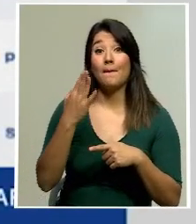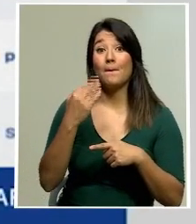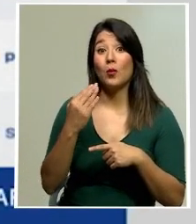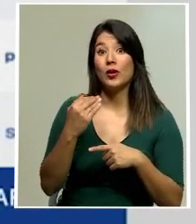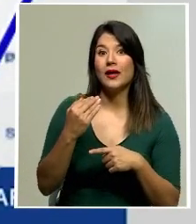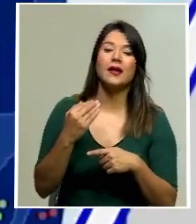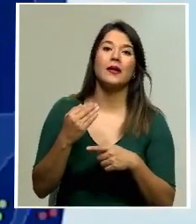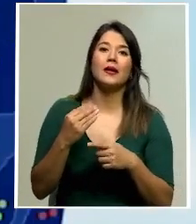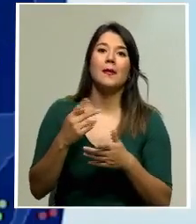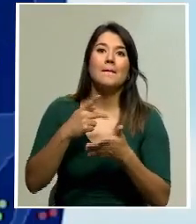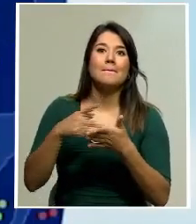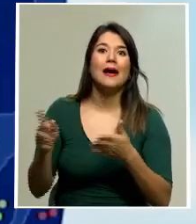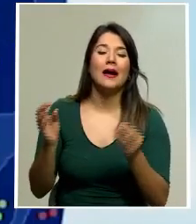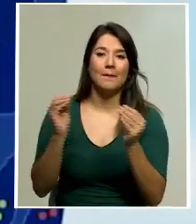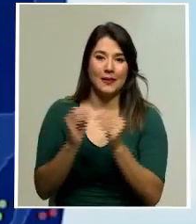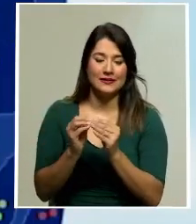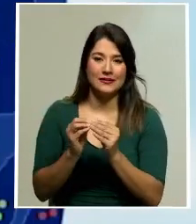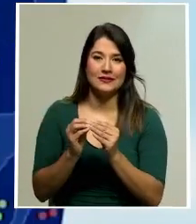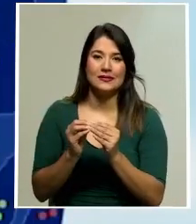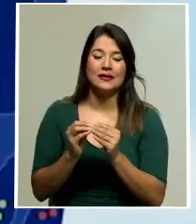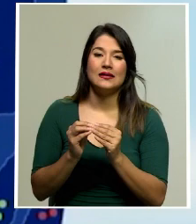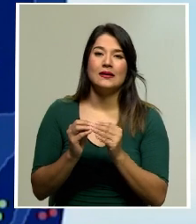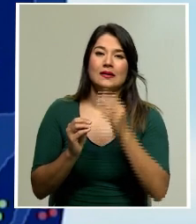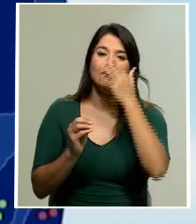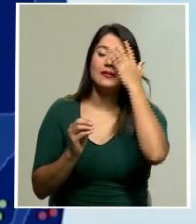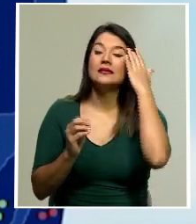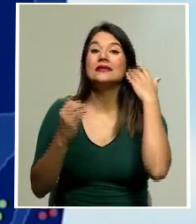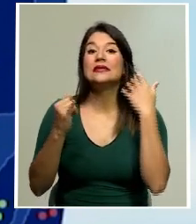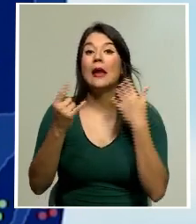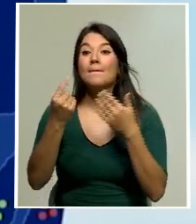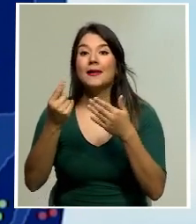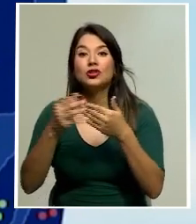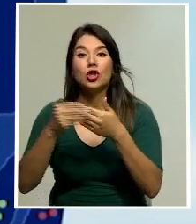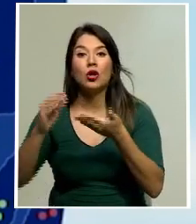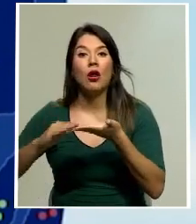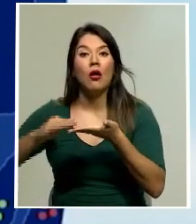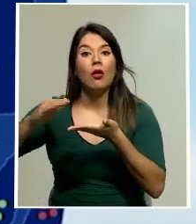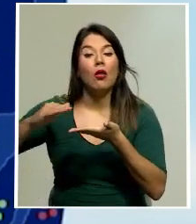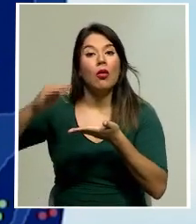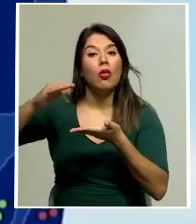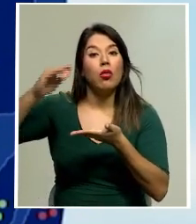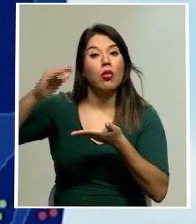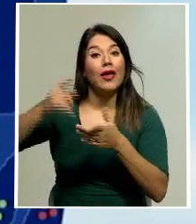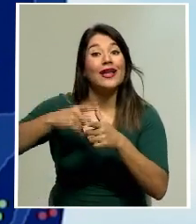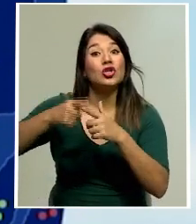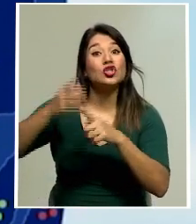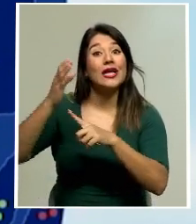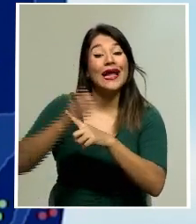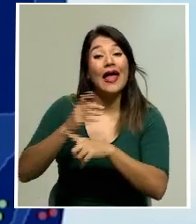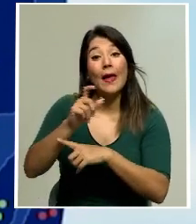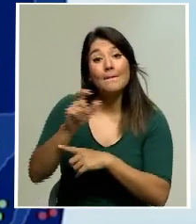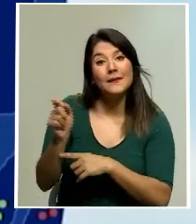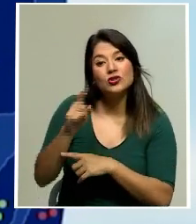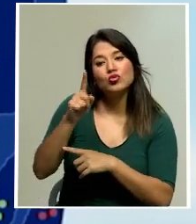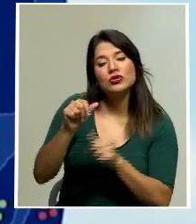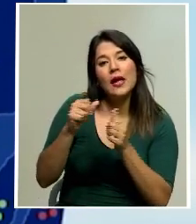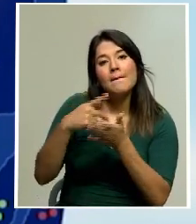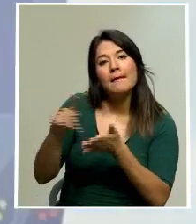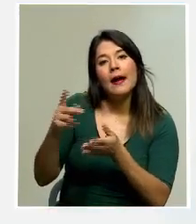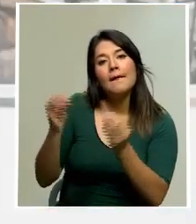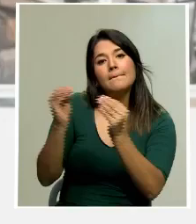aumentando. Todo y cuando, ¿verdad?, se mantenga administrado el tipo de cambio. Pero esto es una incertidumbre en nuestra